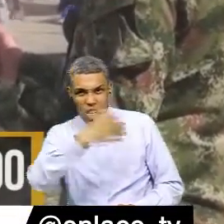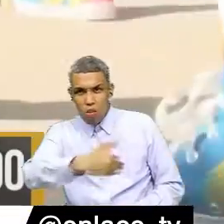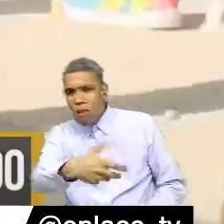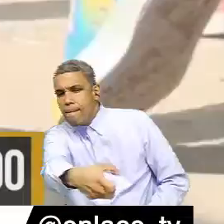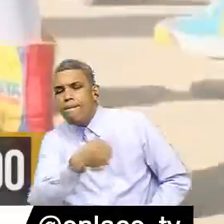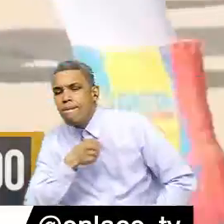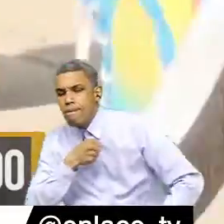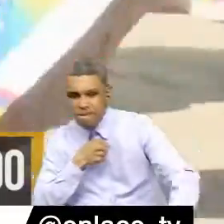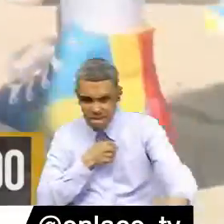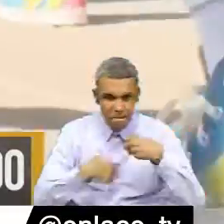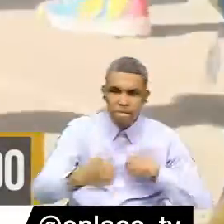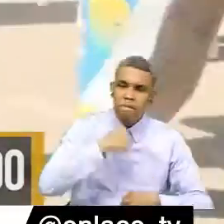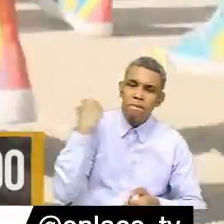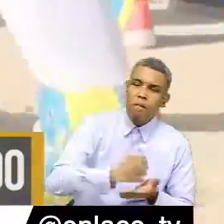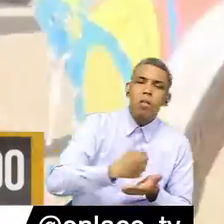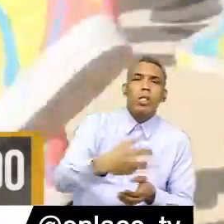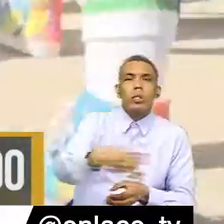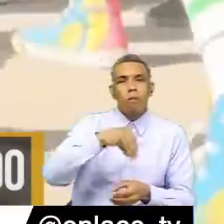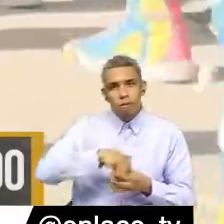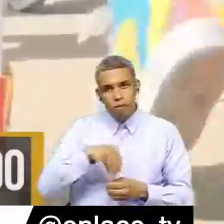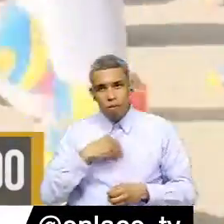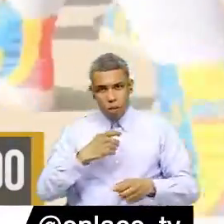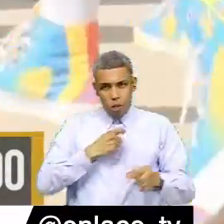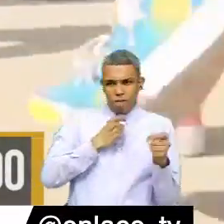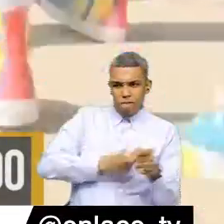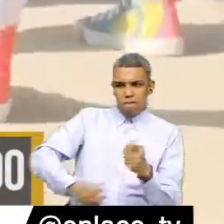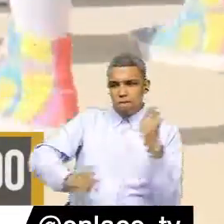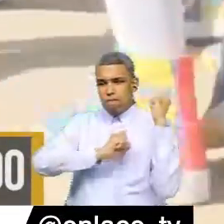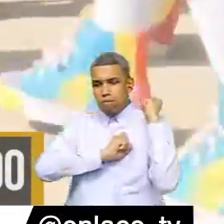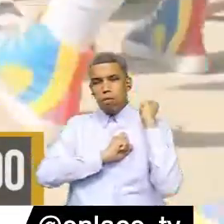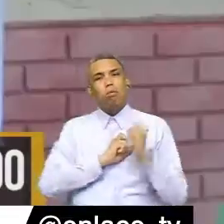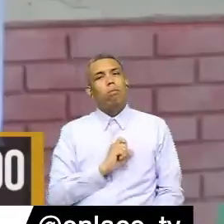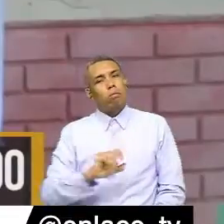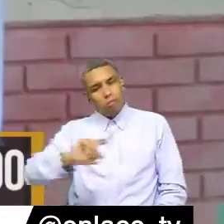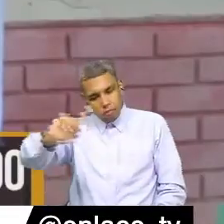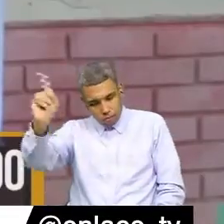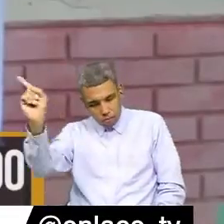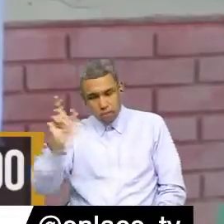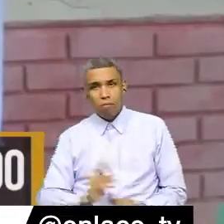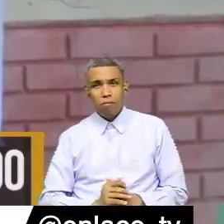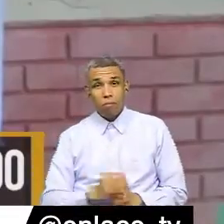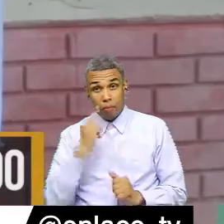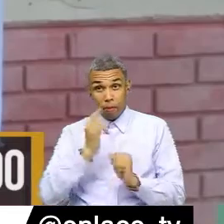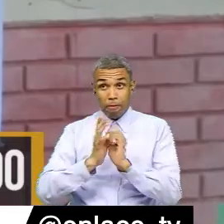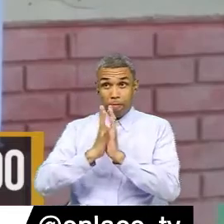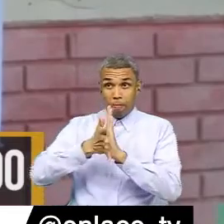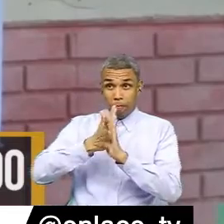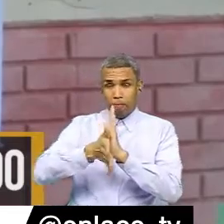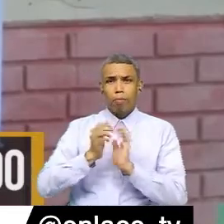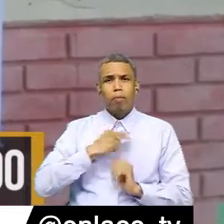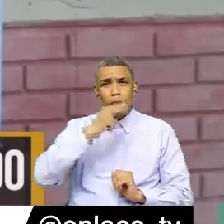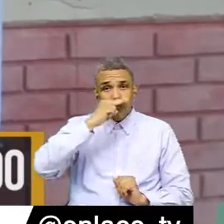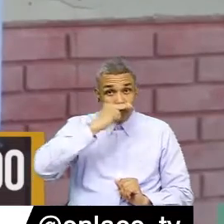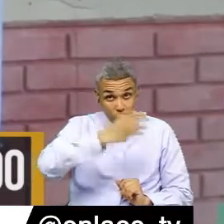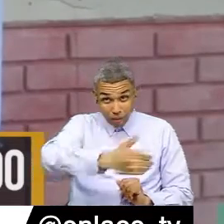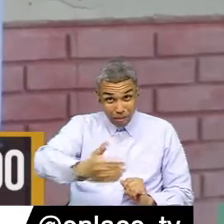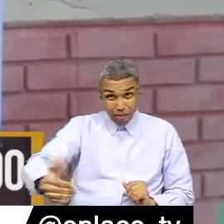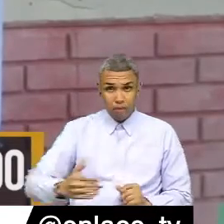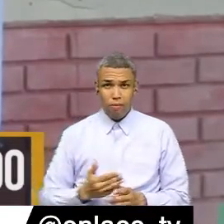aproximadamente 1.400 niños y niñas de esta región del país diciéndole a los niños invitando a los niños que no se